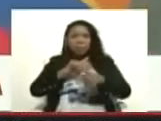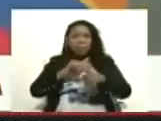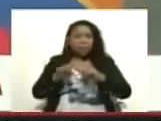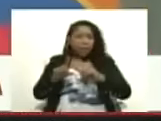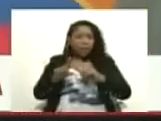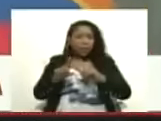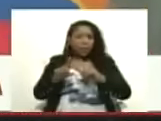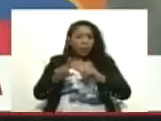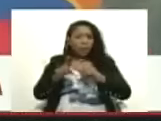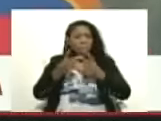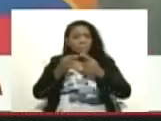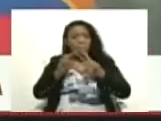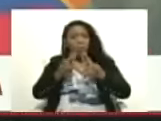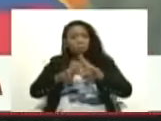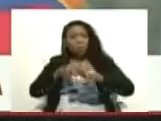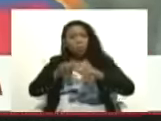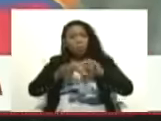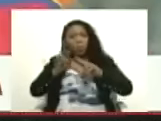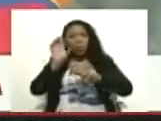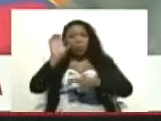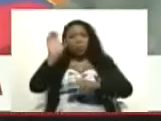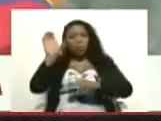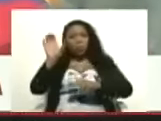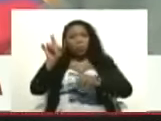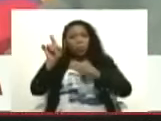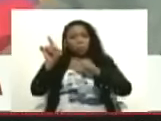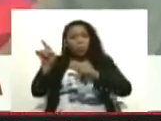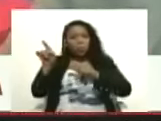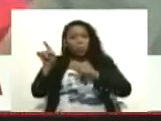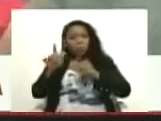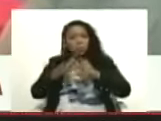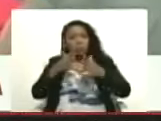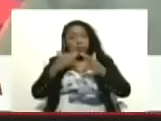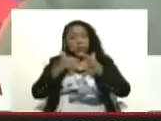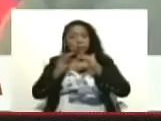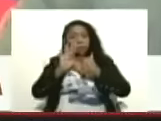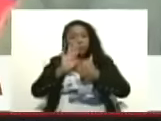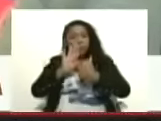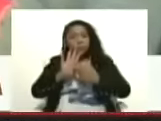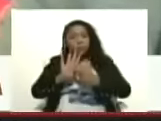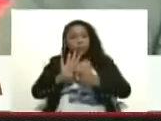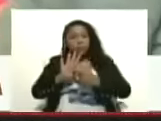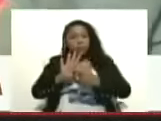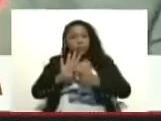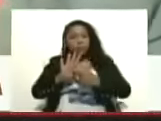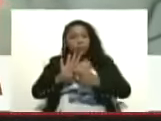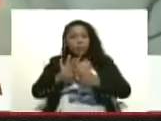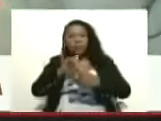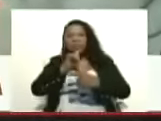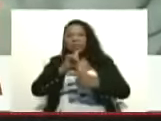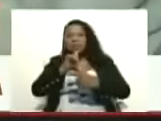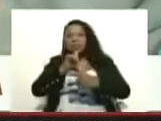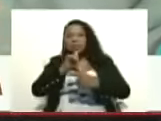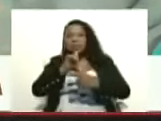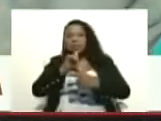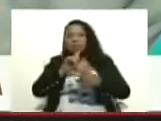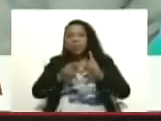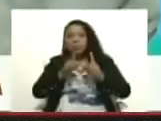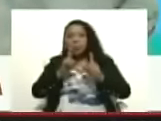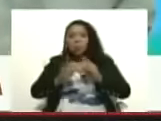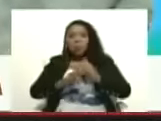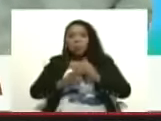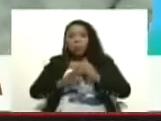de paz y de construcción de un país y eso es el gran mensaje y es el gran mensaje a quienes todavía en su